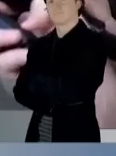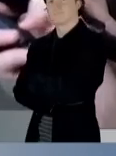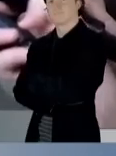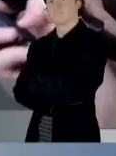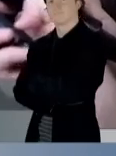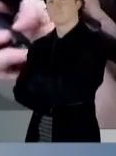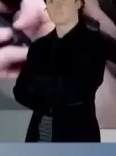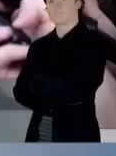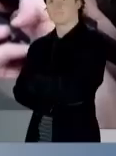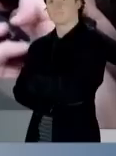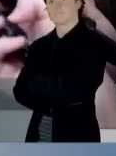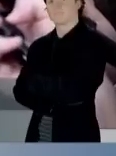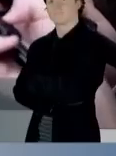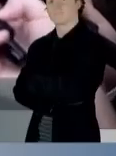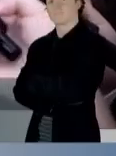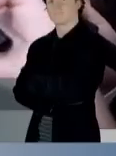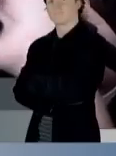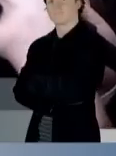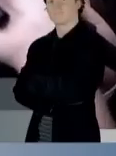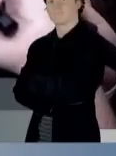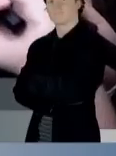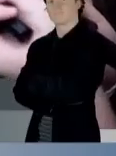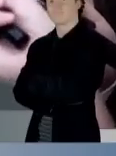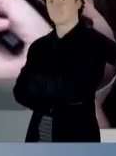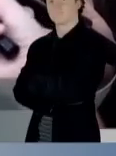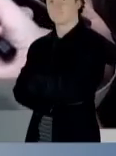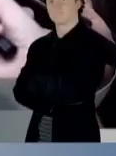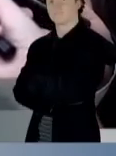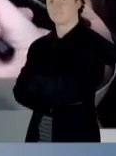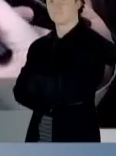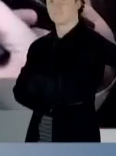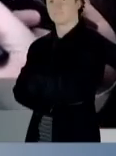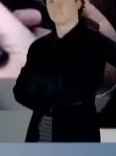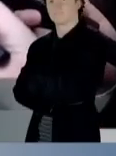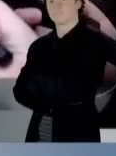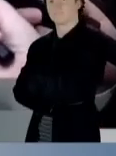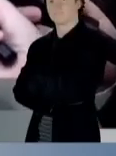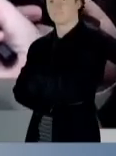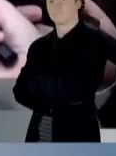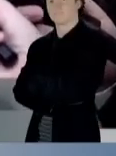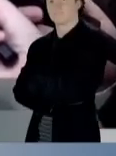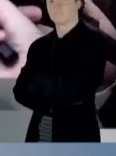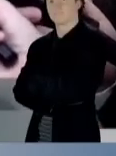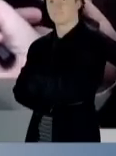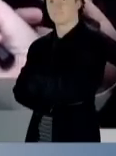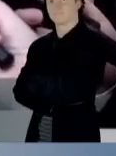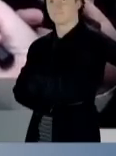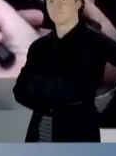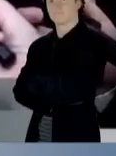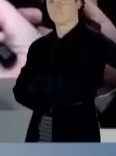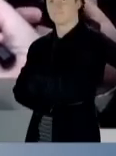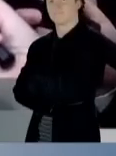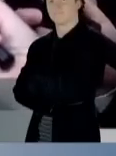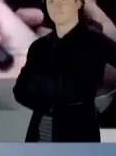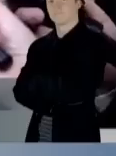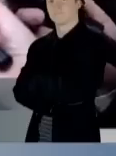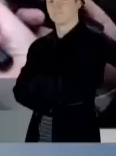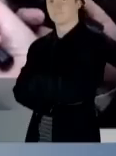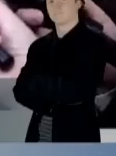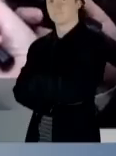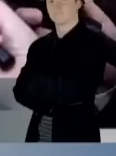Sepúlveda le entregaron a Alan García la medalla Bicentenario y la medalla de oro